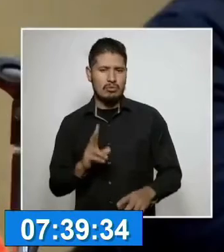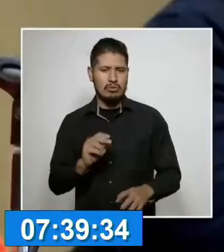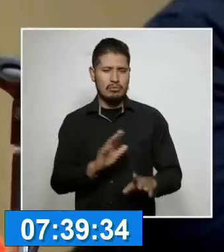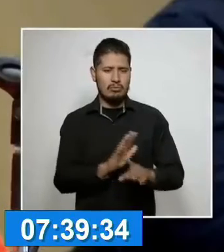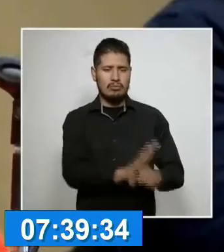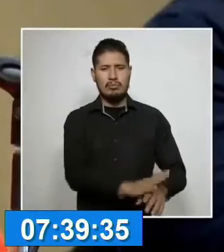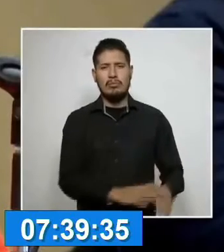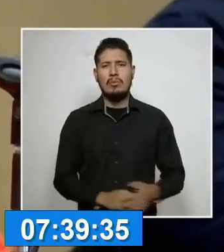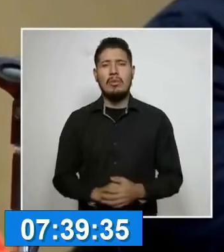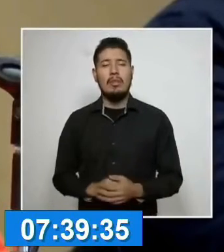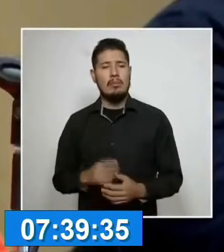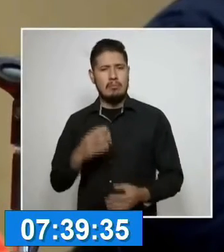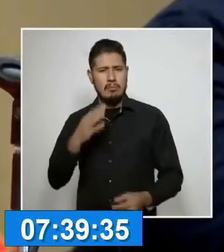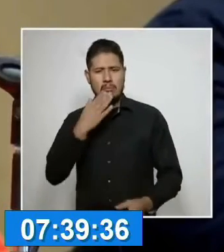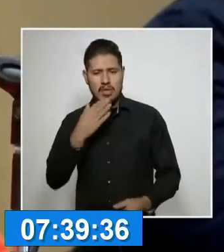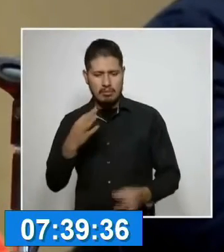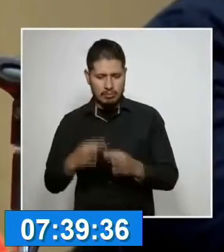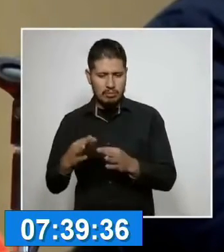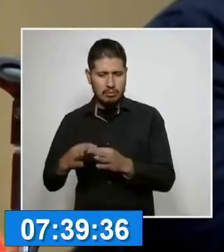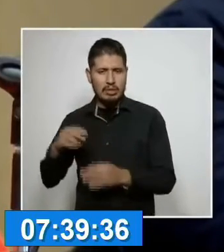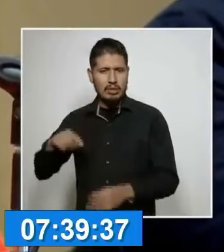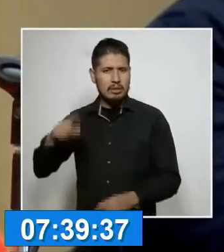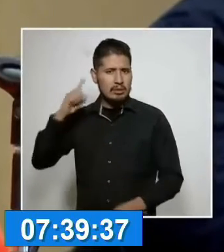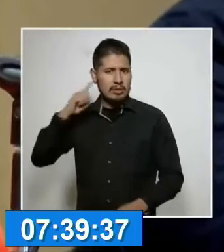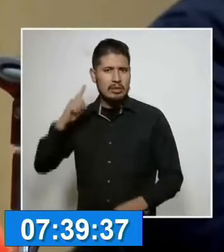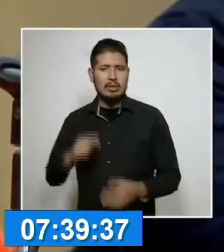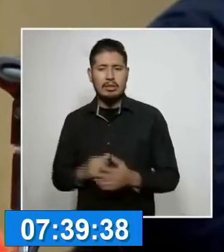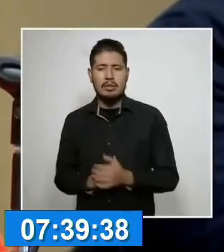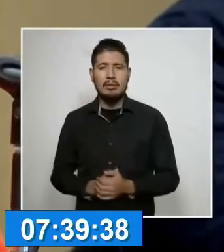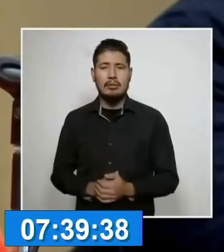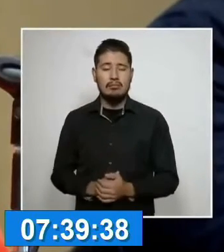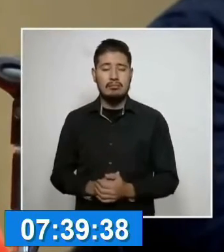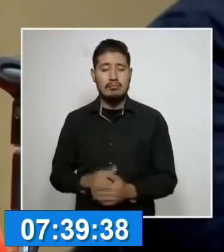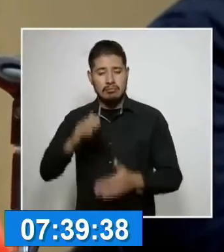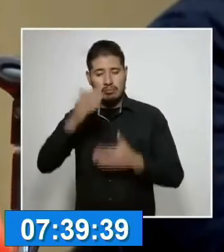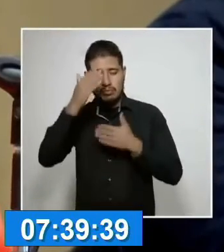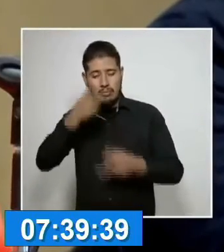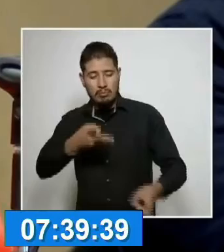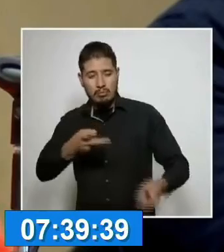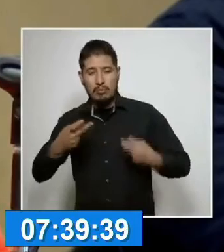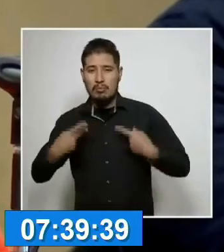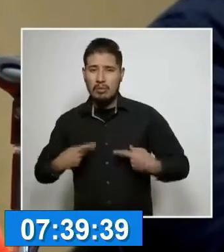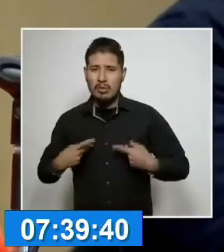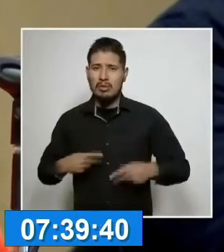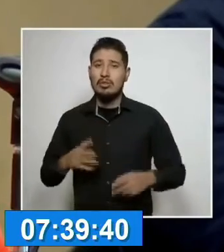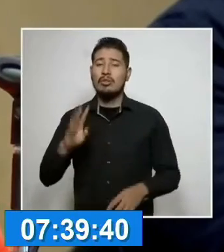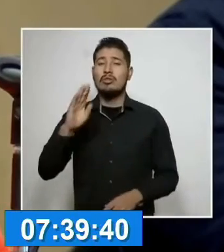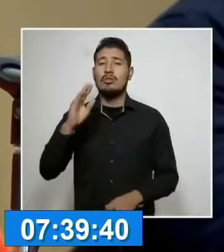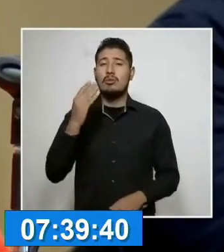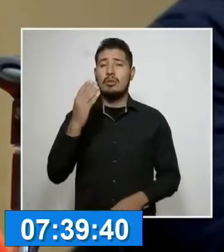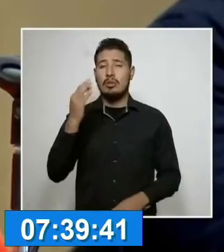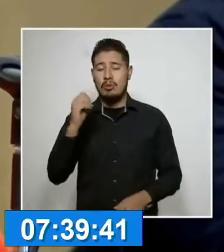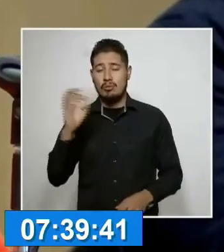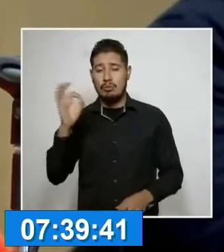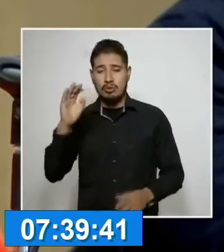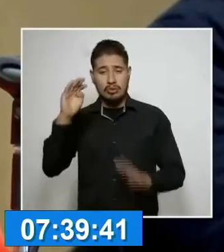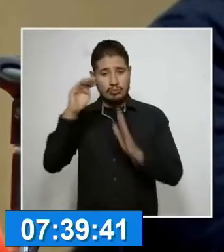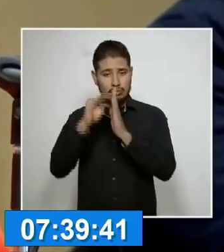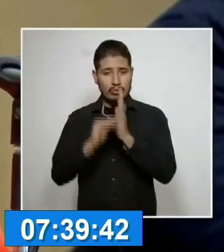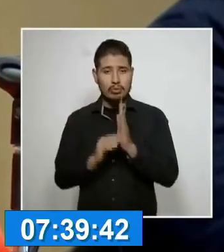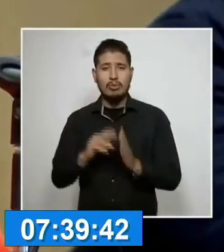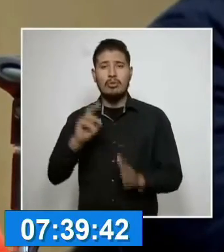Zacatecas ha dado resultados favorables. El secuestro ha disminuido 59% de enero a octubre